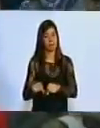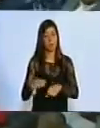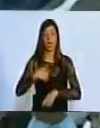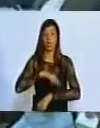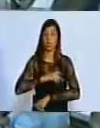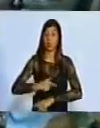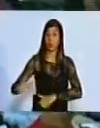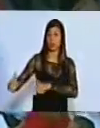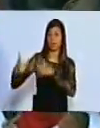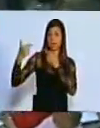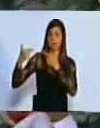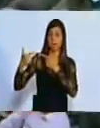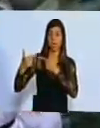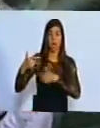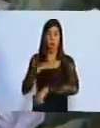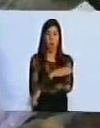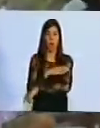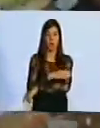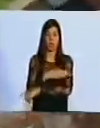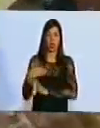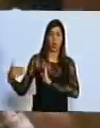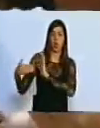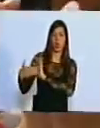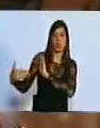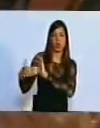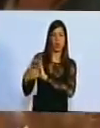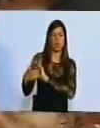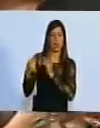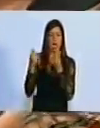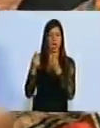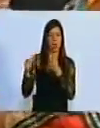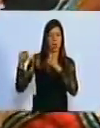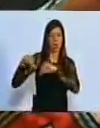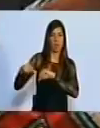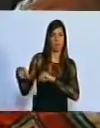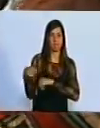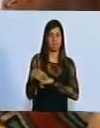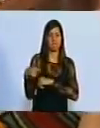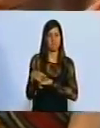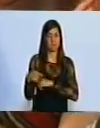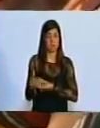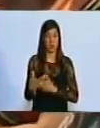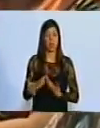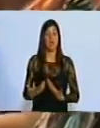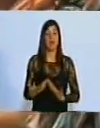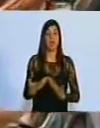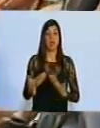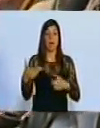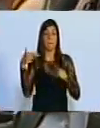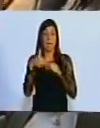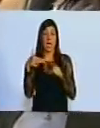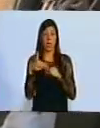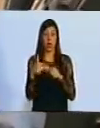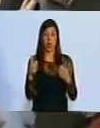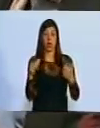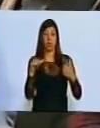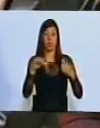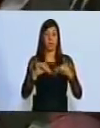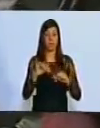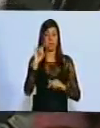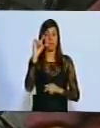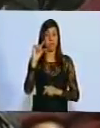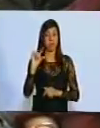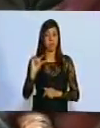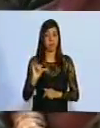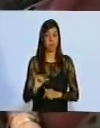Enfrentamos una guerra económica. Nos golpean los ingresos petroleros. Nos